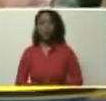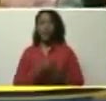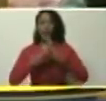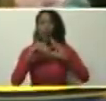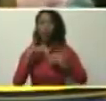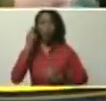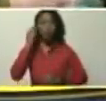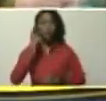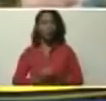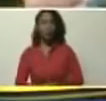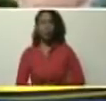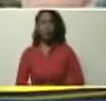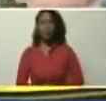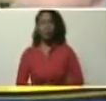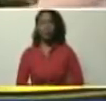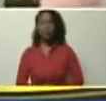todas.